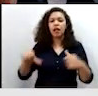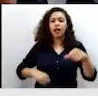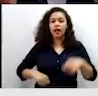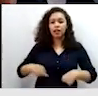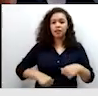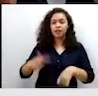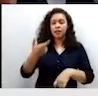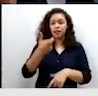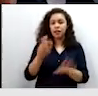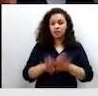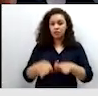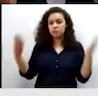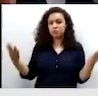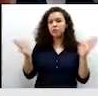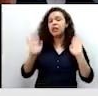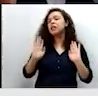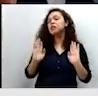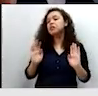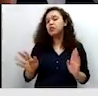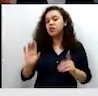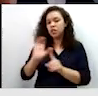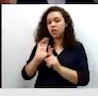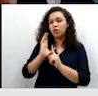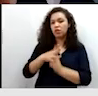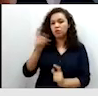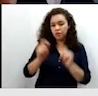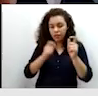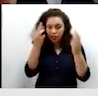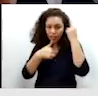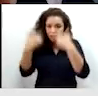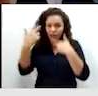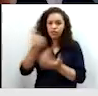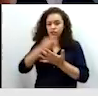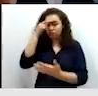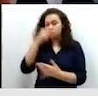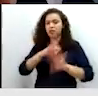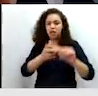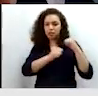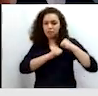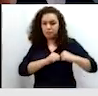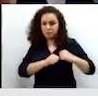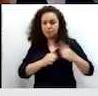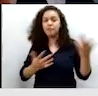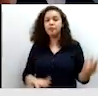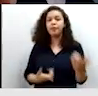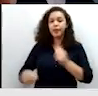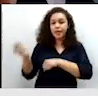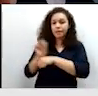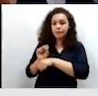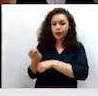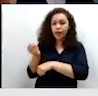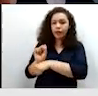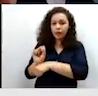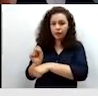económicas, que de eso ya se encarga el Comité de Monitoreo de la Ciudad de México, y que también semana a semana nos están dando